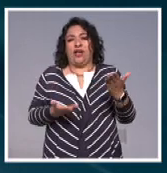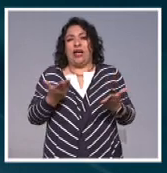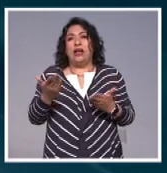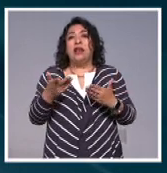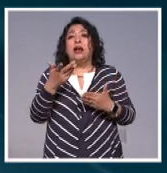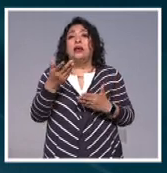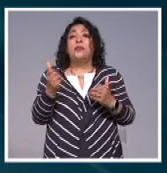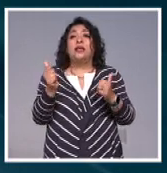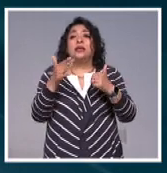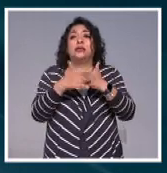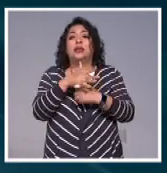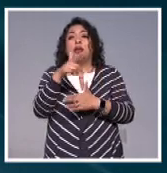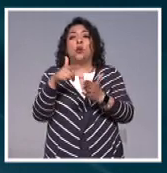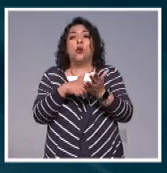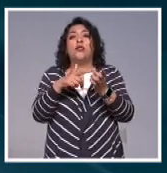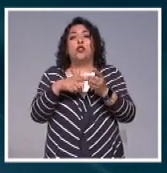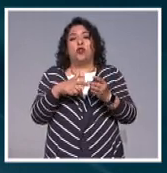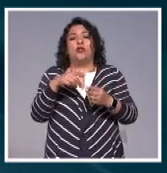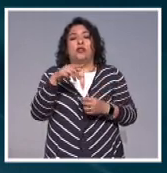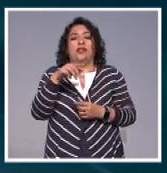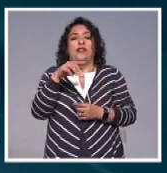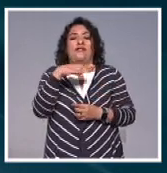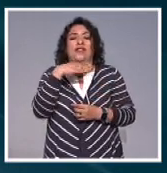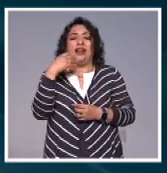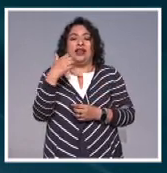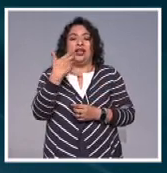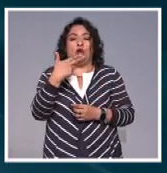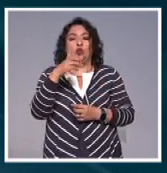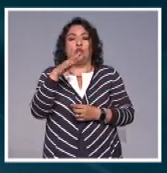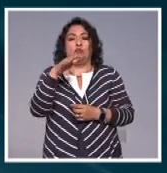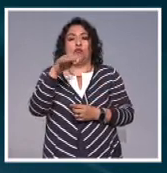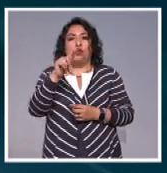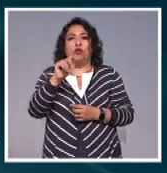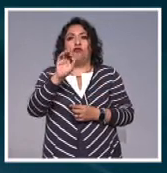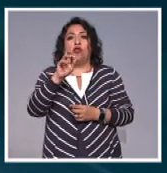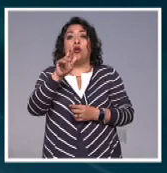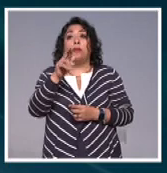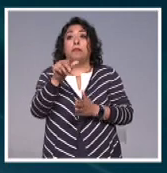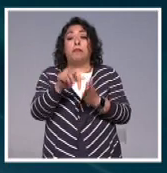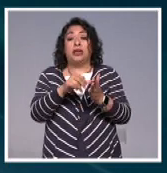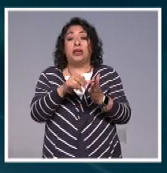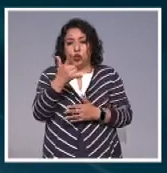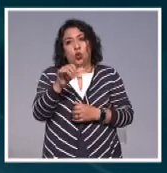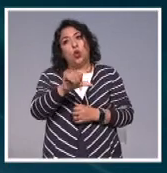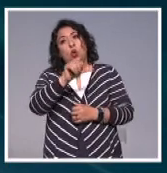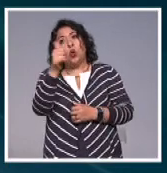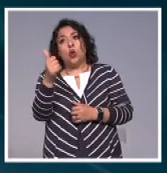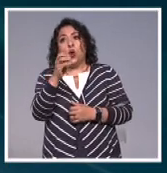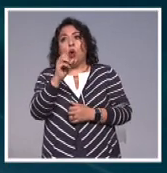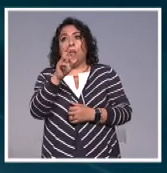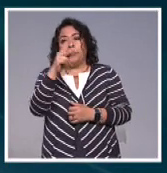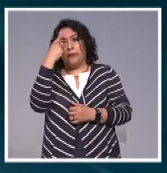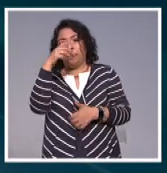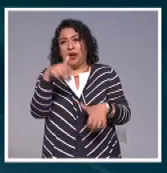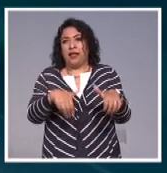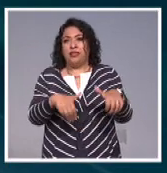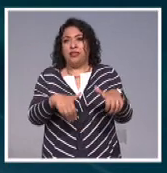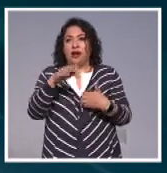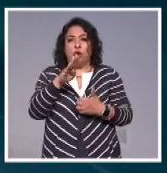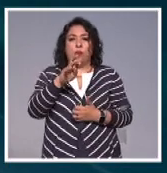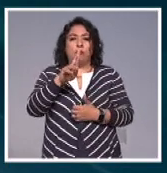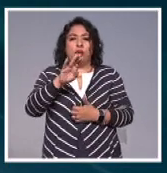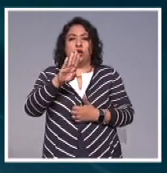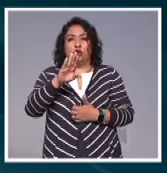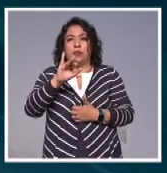estrenará en el Palacio de Berlín, que es el Humboldt Forum, en julio. Así como otra ópera para el Teatro de Braunschweig,